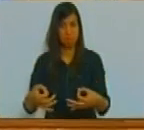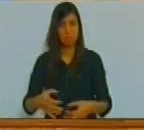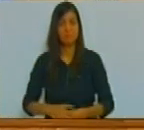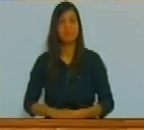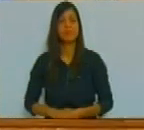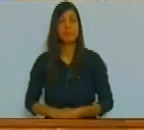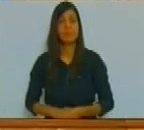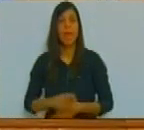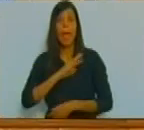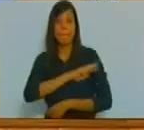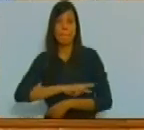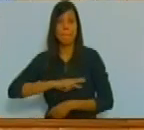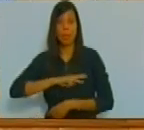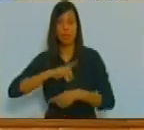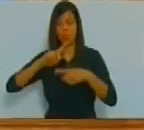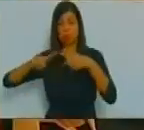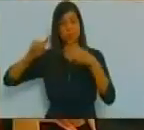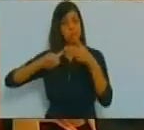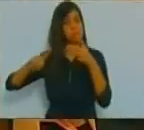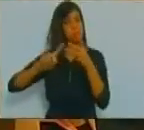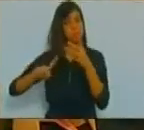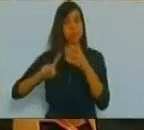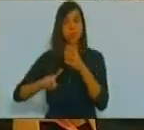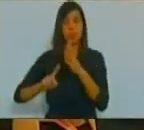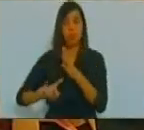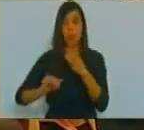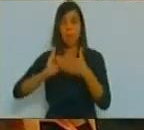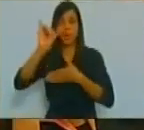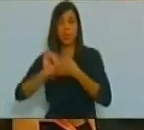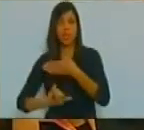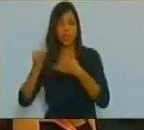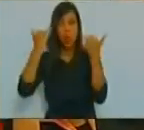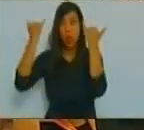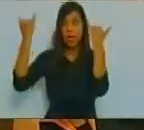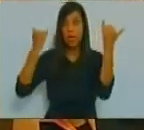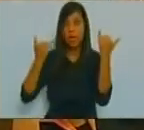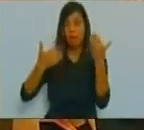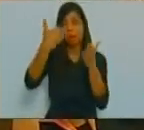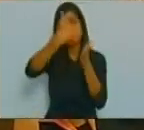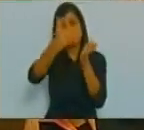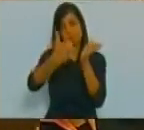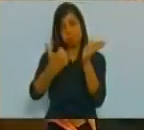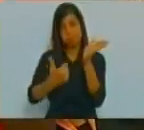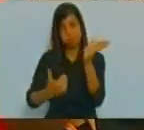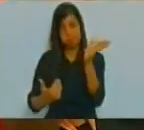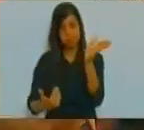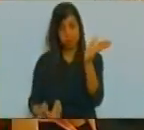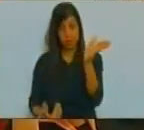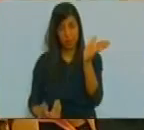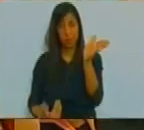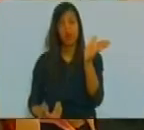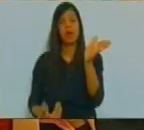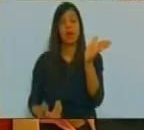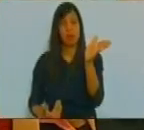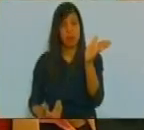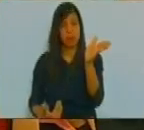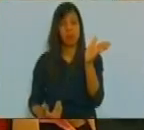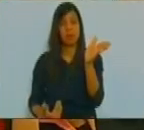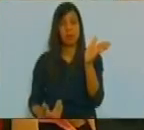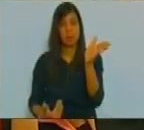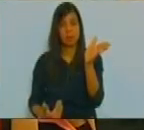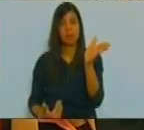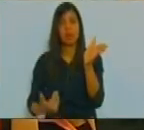esas misiones esas políticas y esos programas que según la competencia de esta asamblea